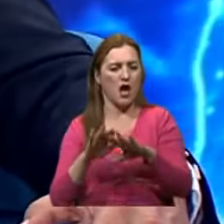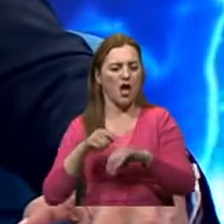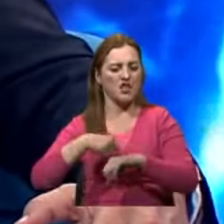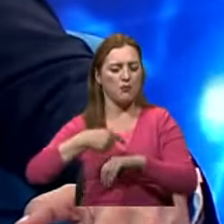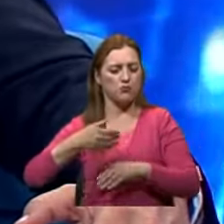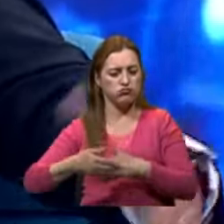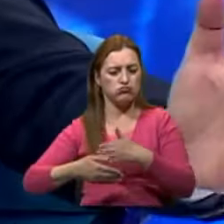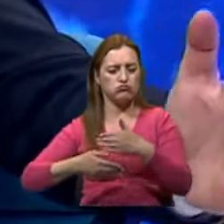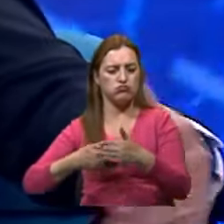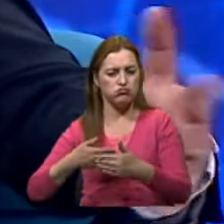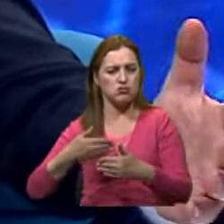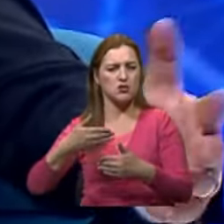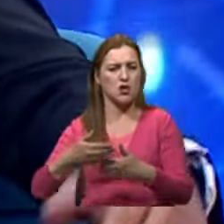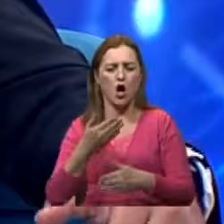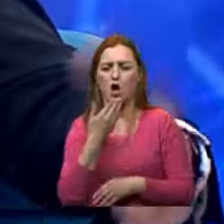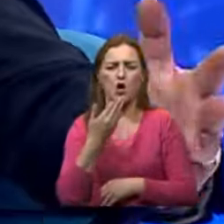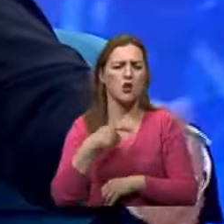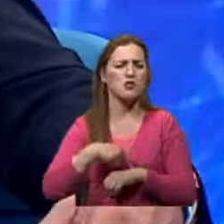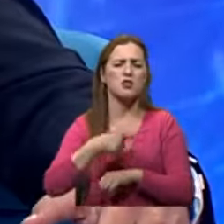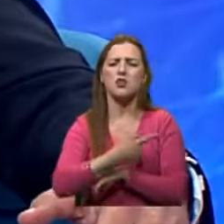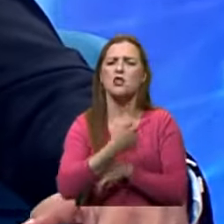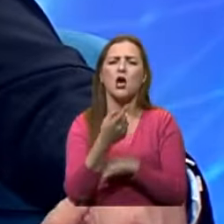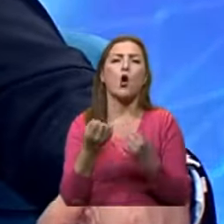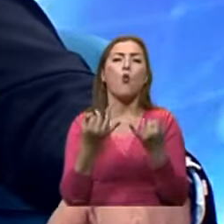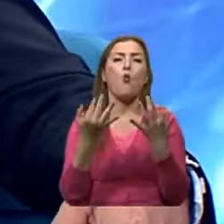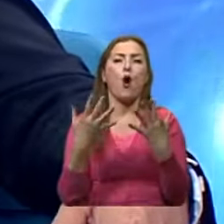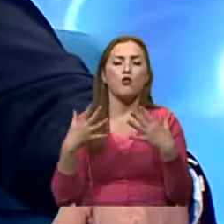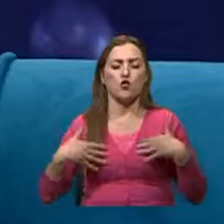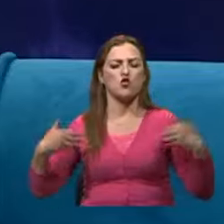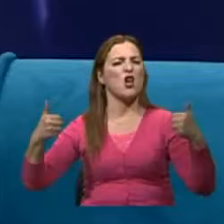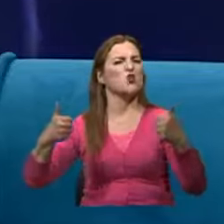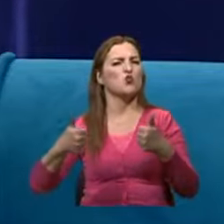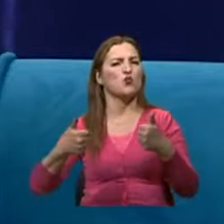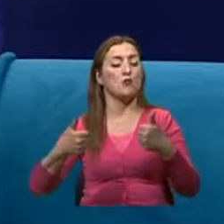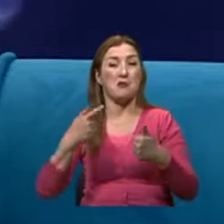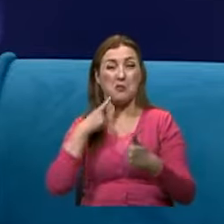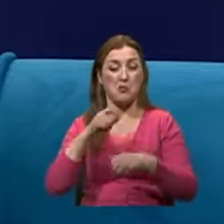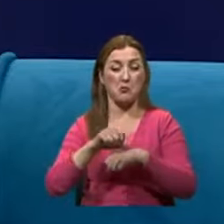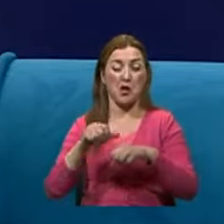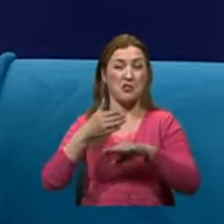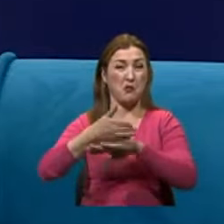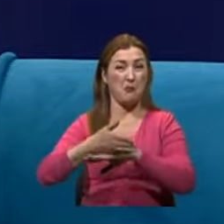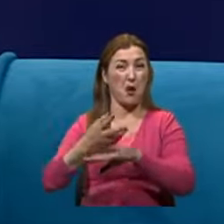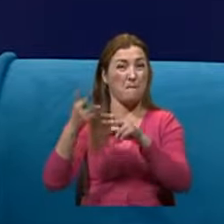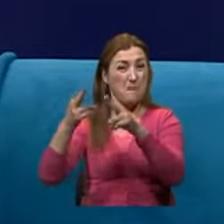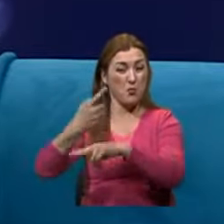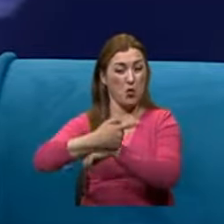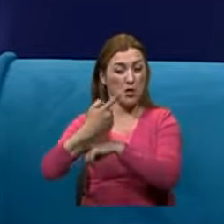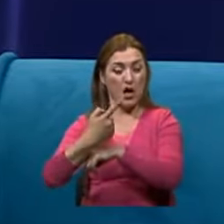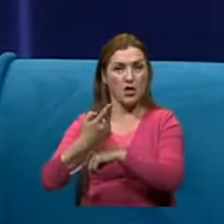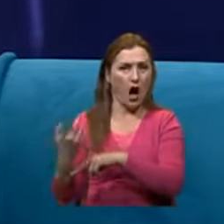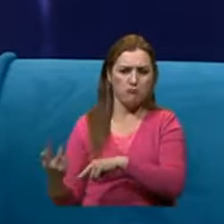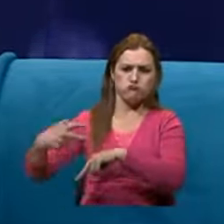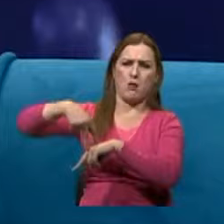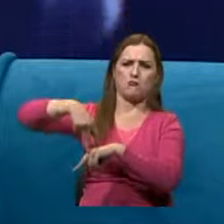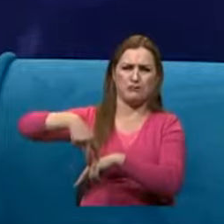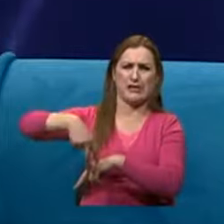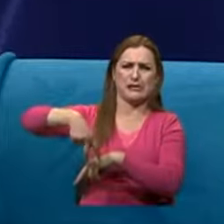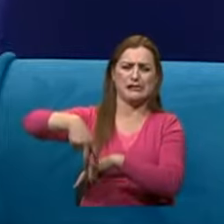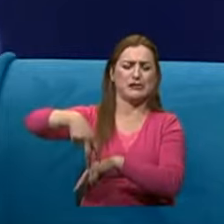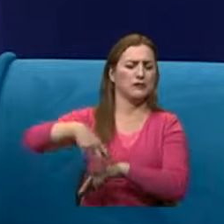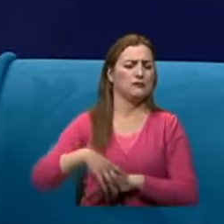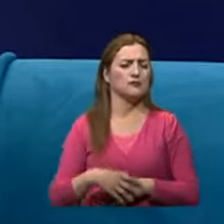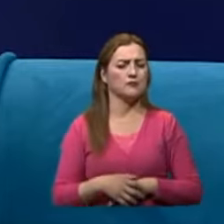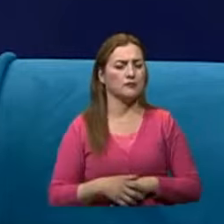que les hacen caminar prácticamente el mismo día. ¿Es esto así? Claro, hay que diferenciar algo muy importante, que estas prótesis se las